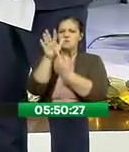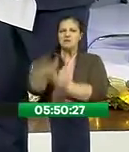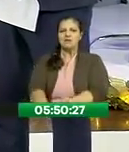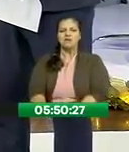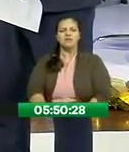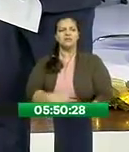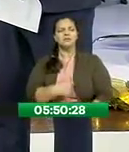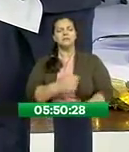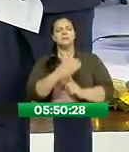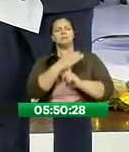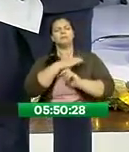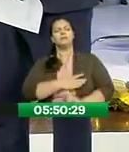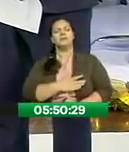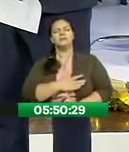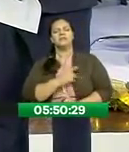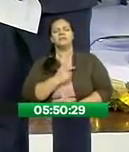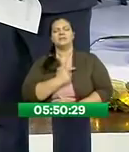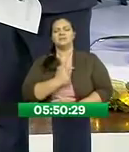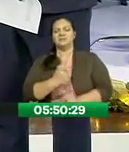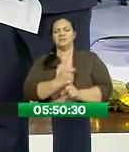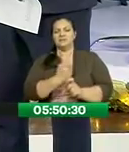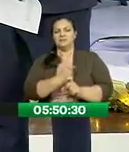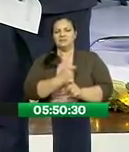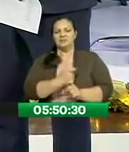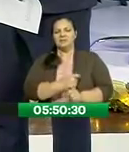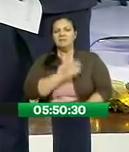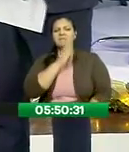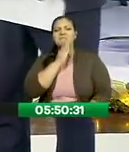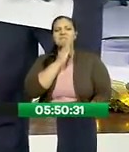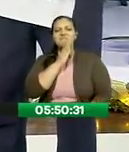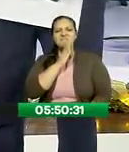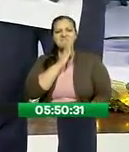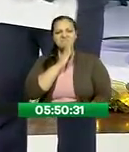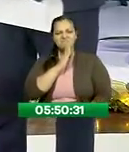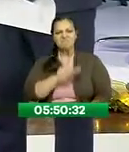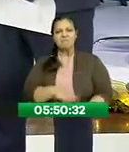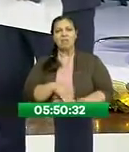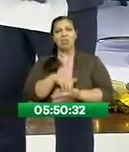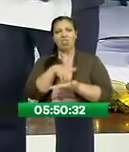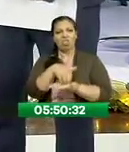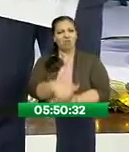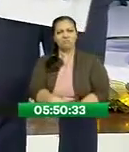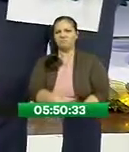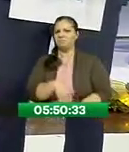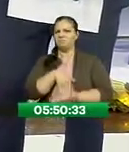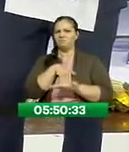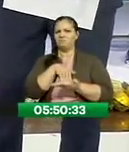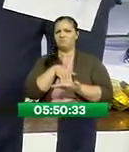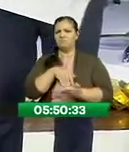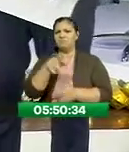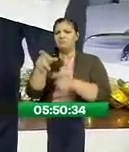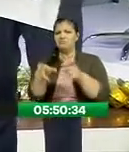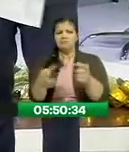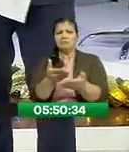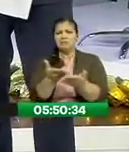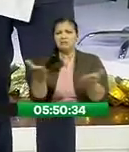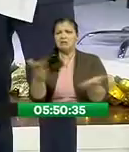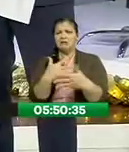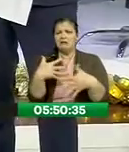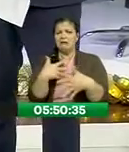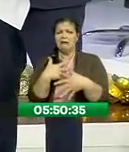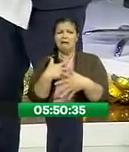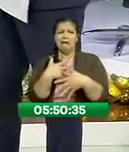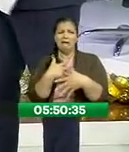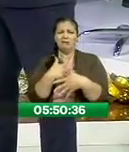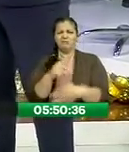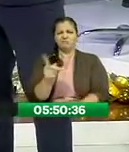bien. ¿Sabes qué? Después de Dios, no hay nadie que tú le tengas miedo. Temor solo a Dios. Eso es.